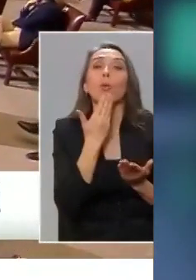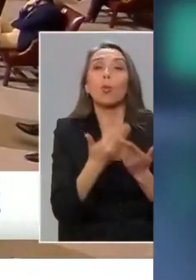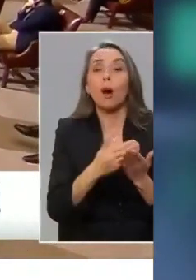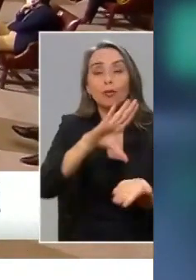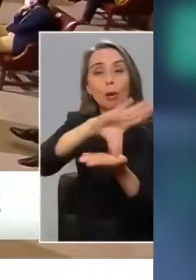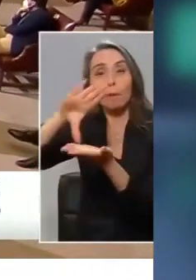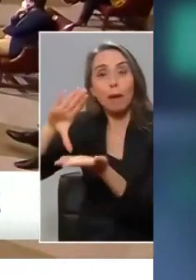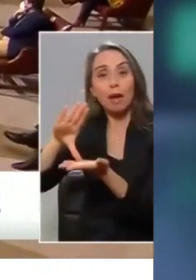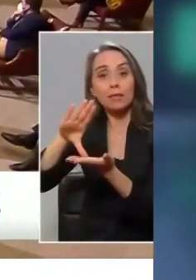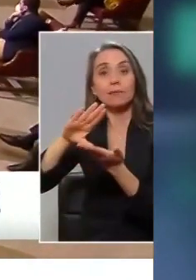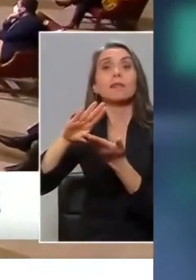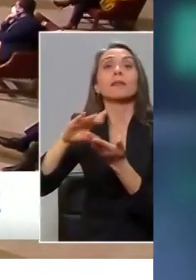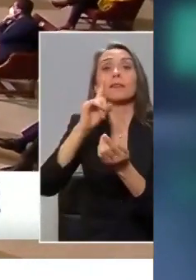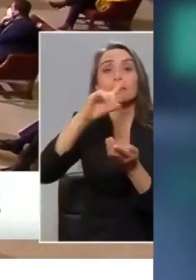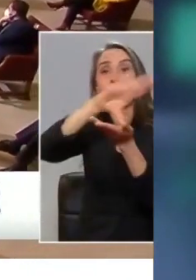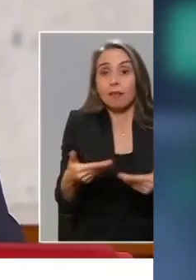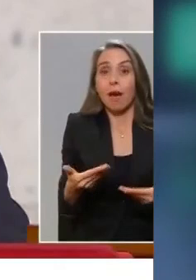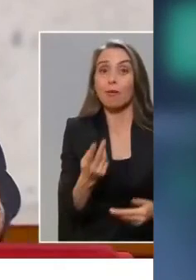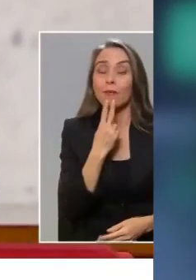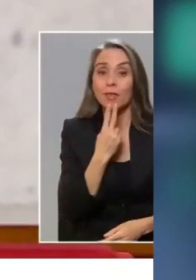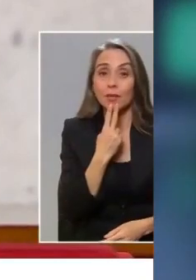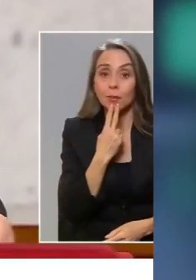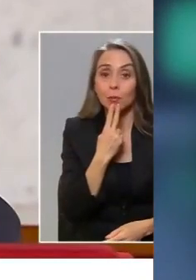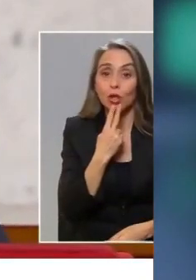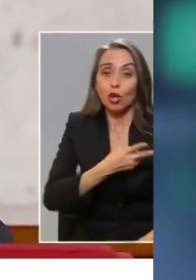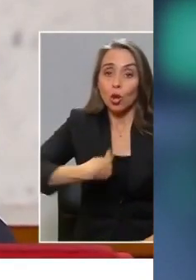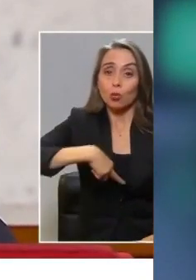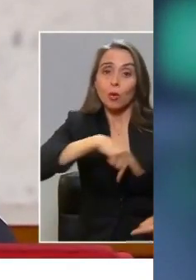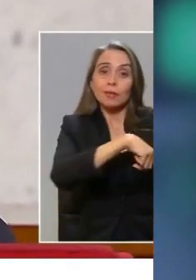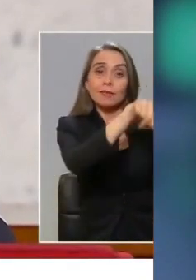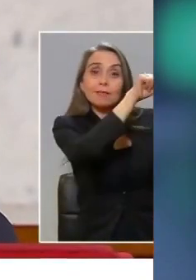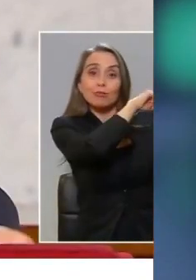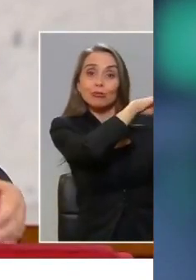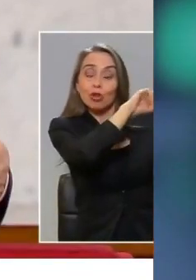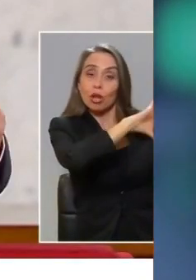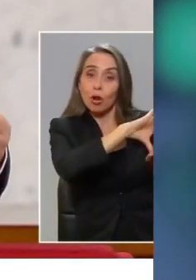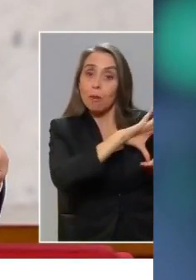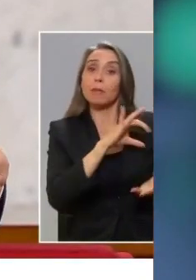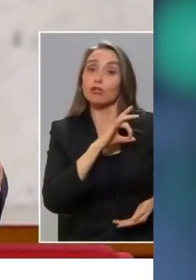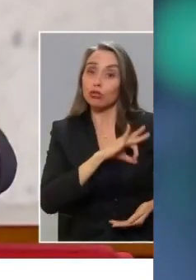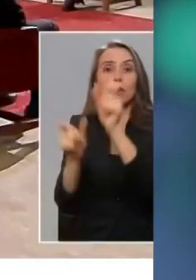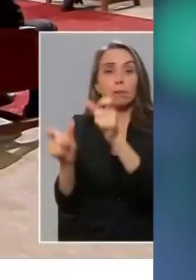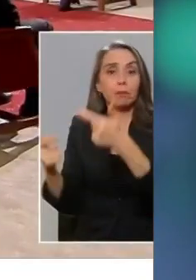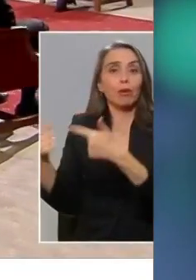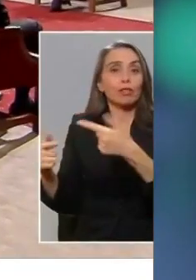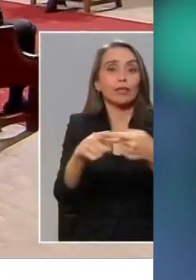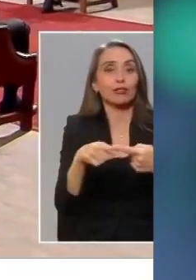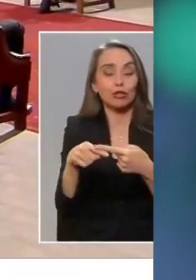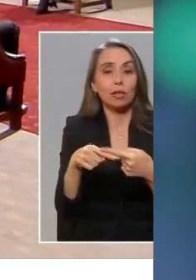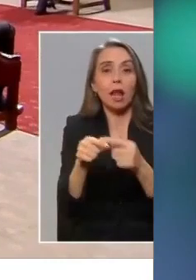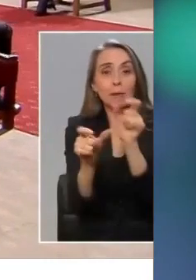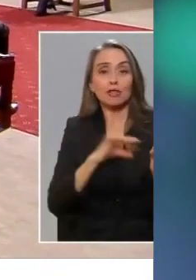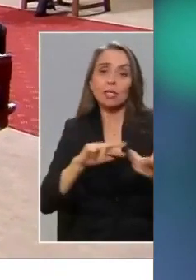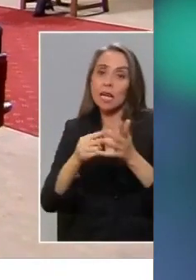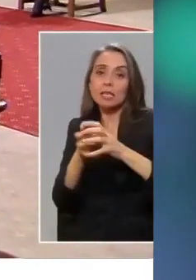que jugó un rol fundamental en perseguir y denunciar estas violaciones a los derechos humanos son las líneas más destacadas de la última cuenta